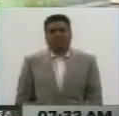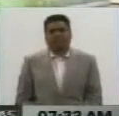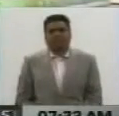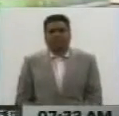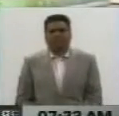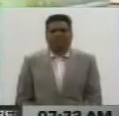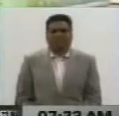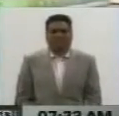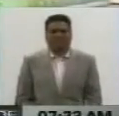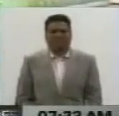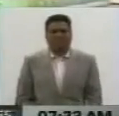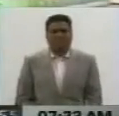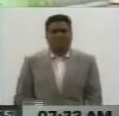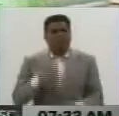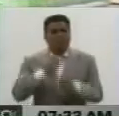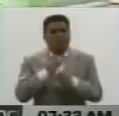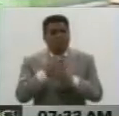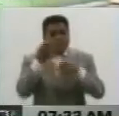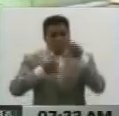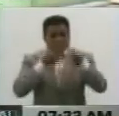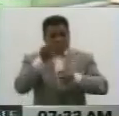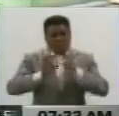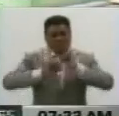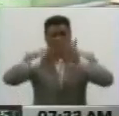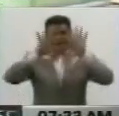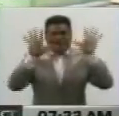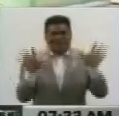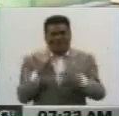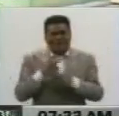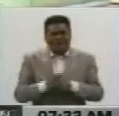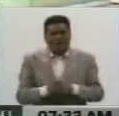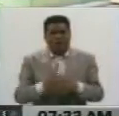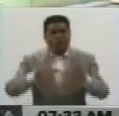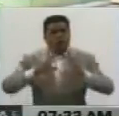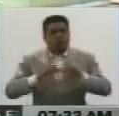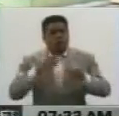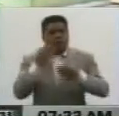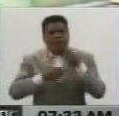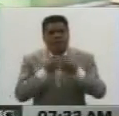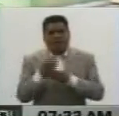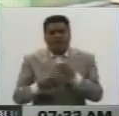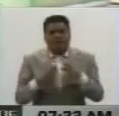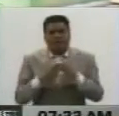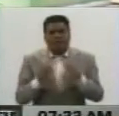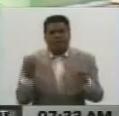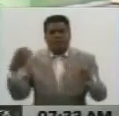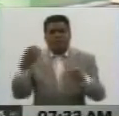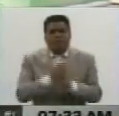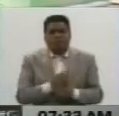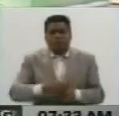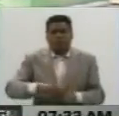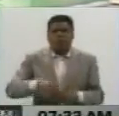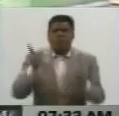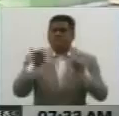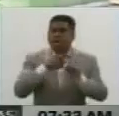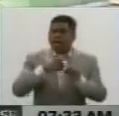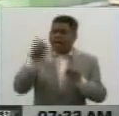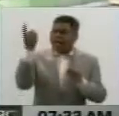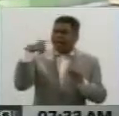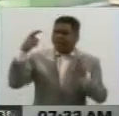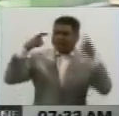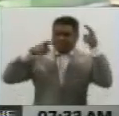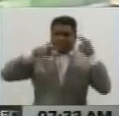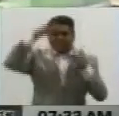Trabajo bastante explicativo que nos muestra los detalles desde la fundación, desde la creación, de cómo lo concibió el comandante supremo Hugo Chávez, el arco